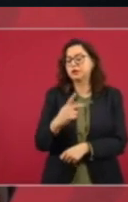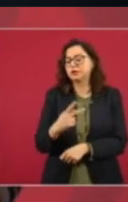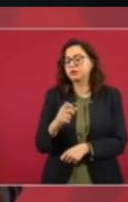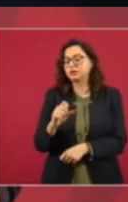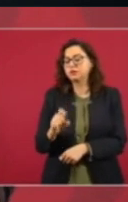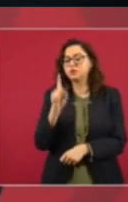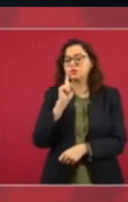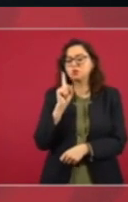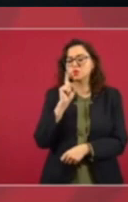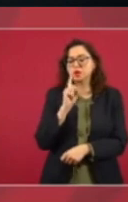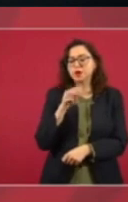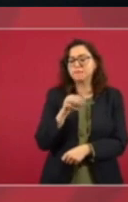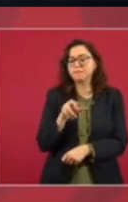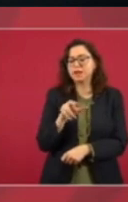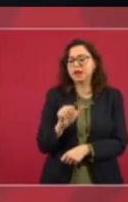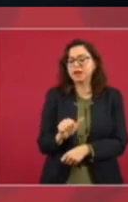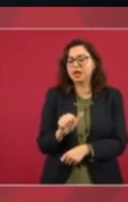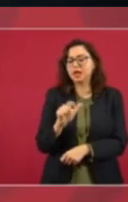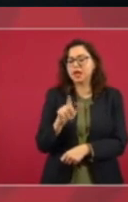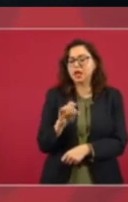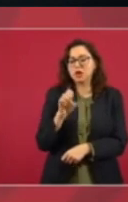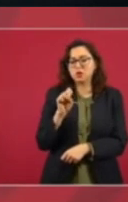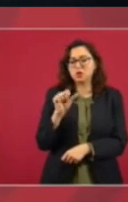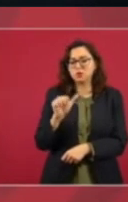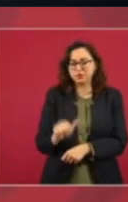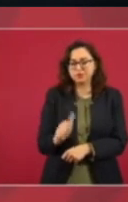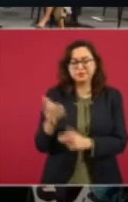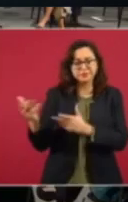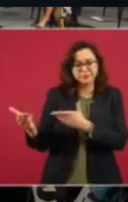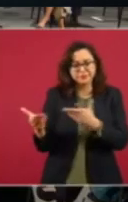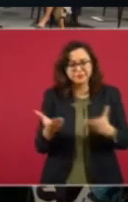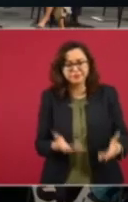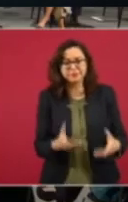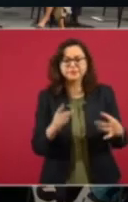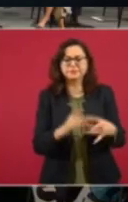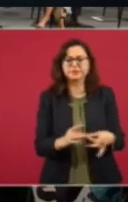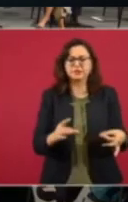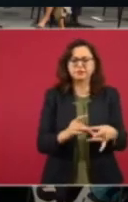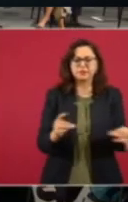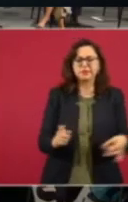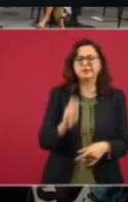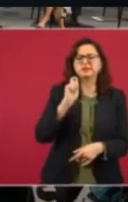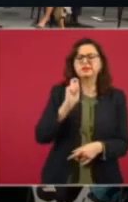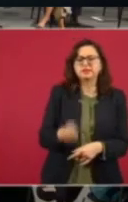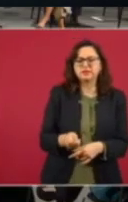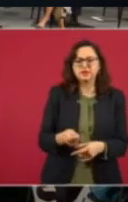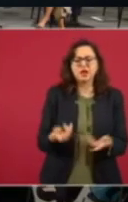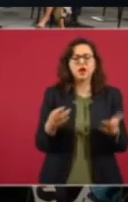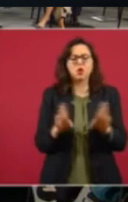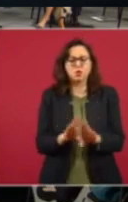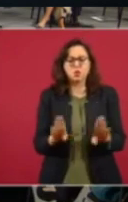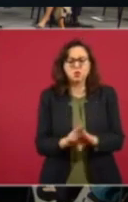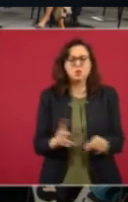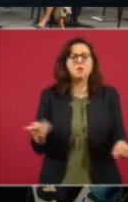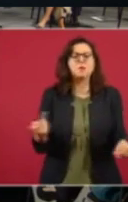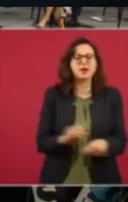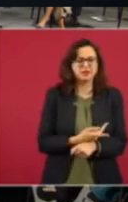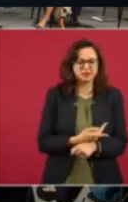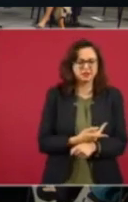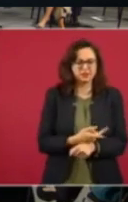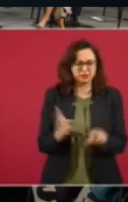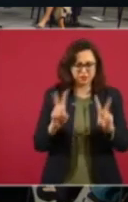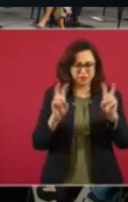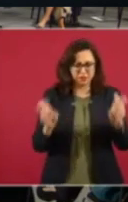a Luisa María Alcalde Luján, secretaria del Trabajo, que nos exponga, que introduzca, y luego